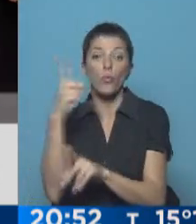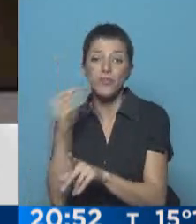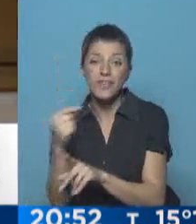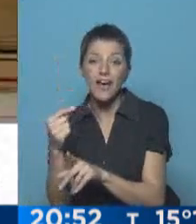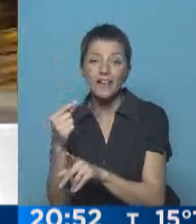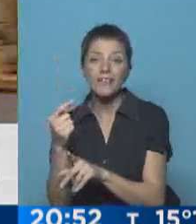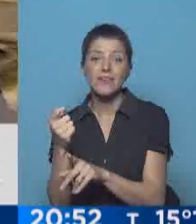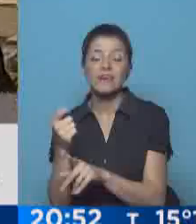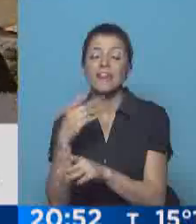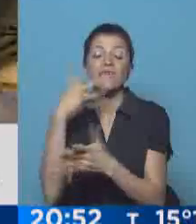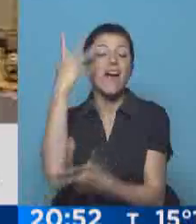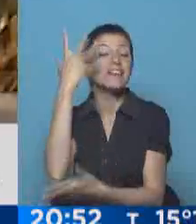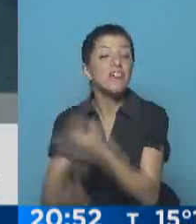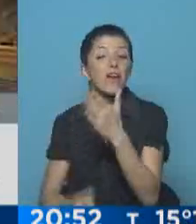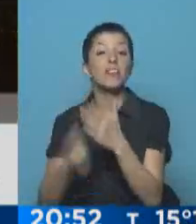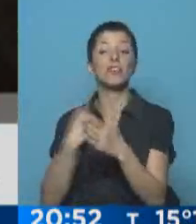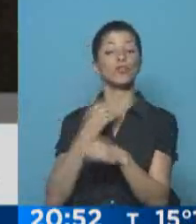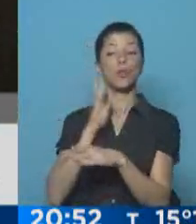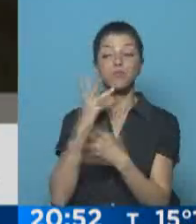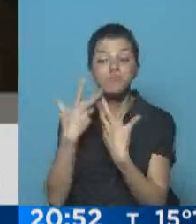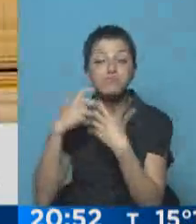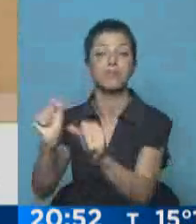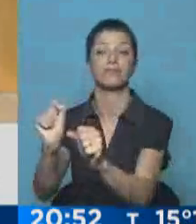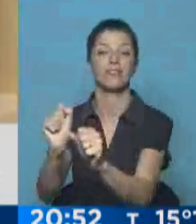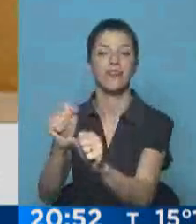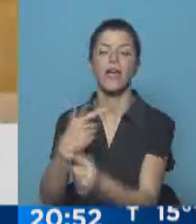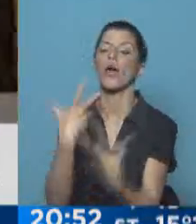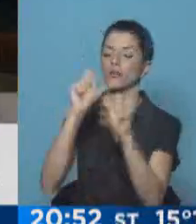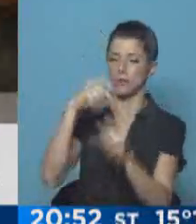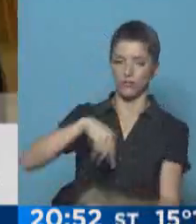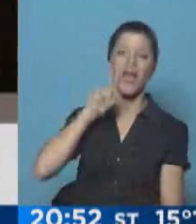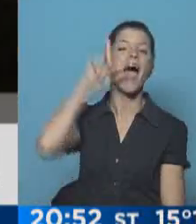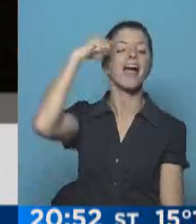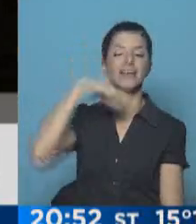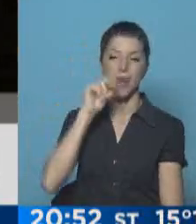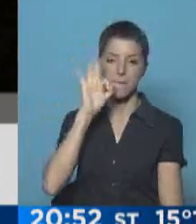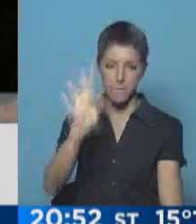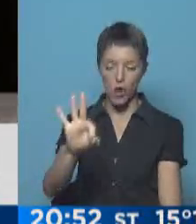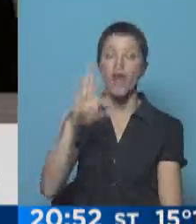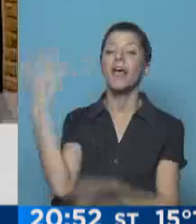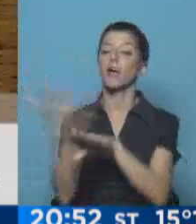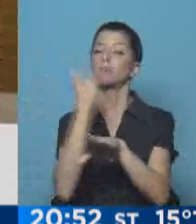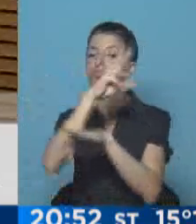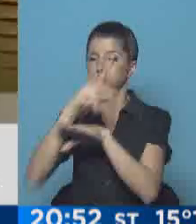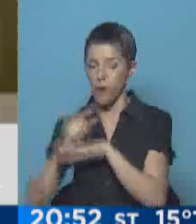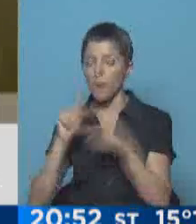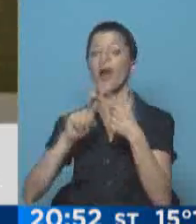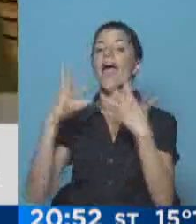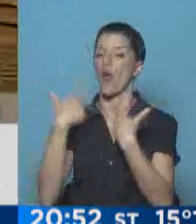endija de la ventana abierta y nos metimos adentro y apareció Niembro, robándole 23 millones de pesos a la ciudad en nada.